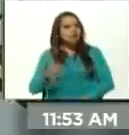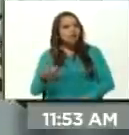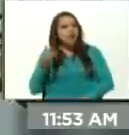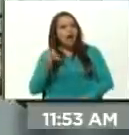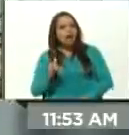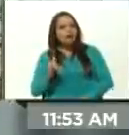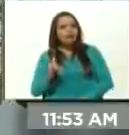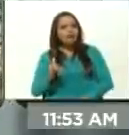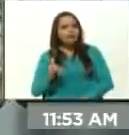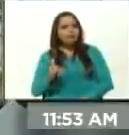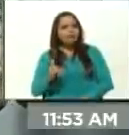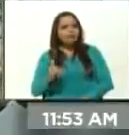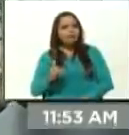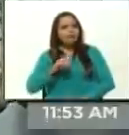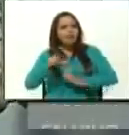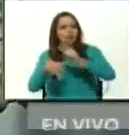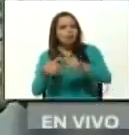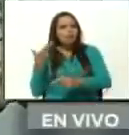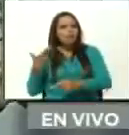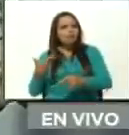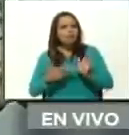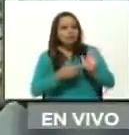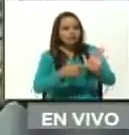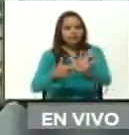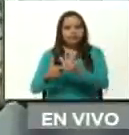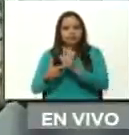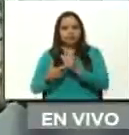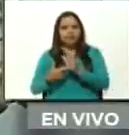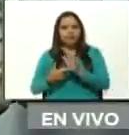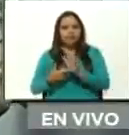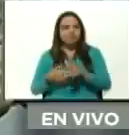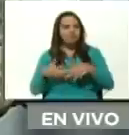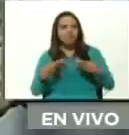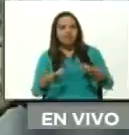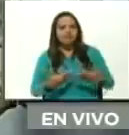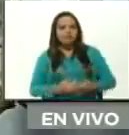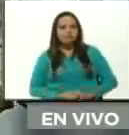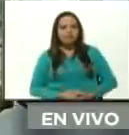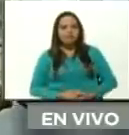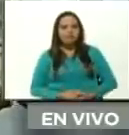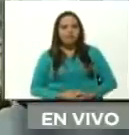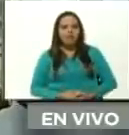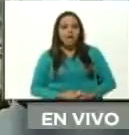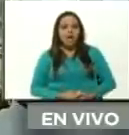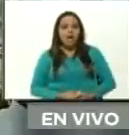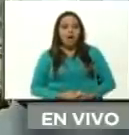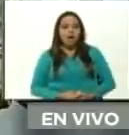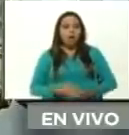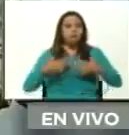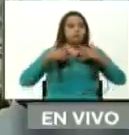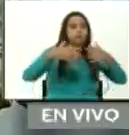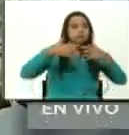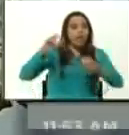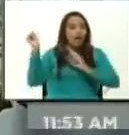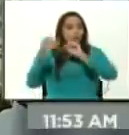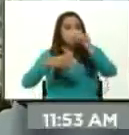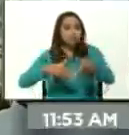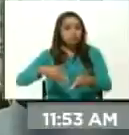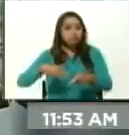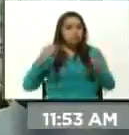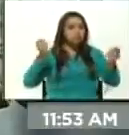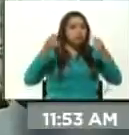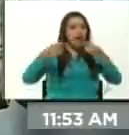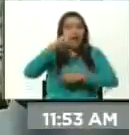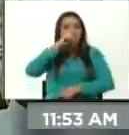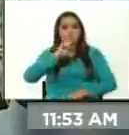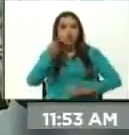alcance posterior, que durante las protestas del año 2017